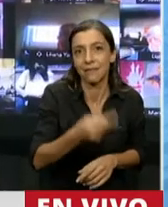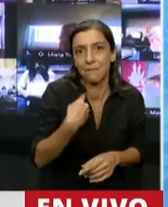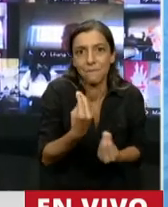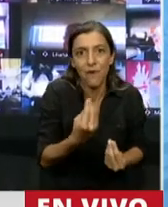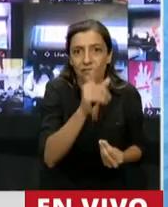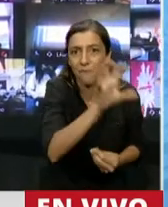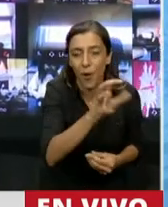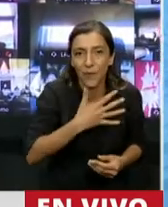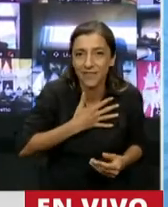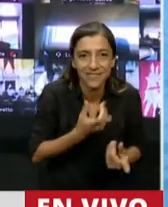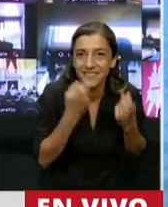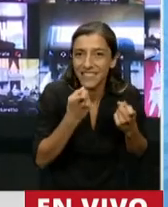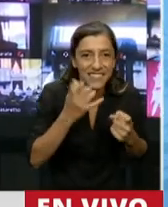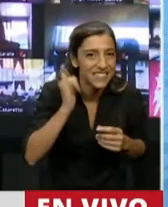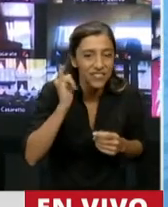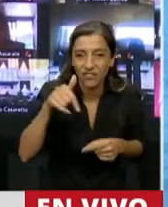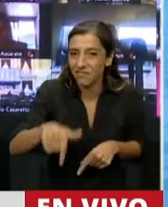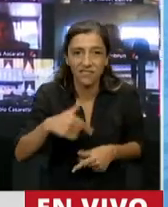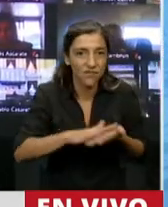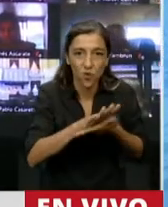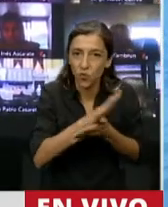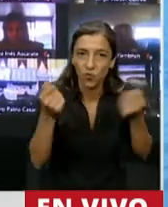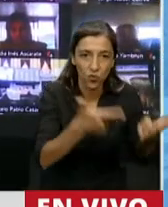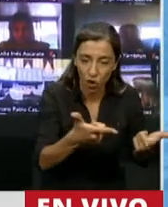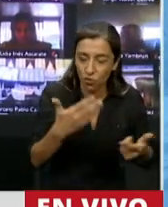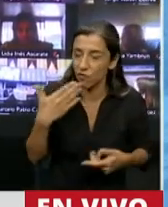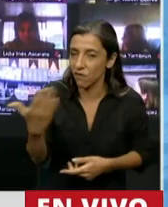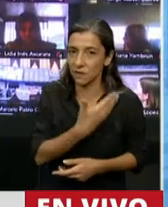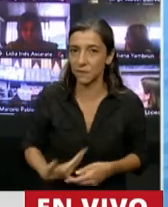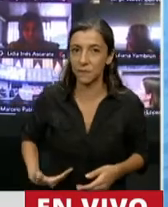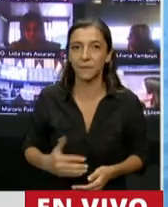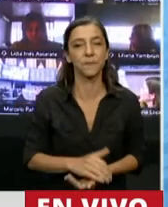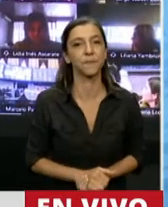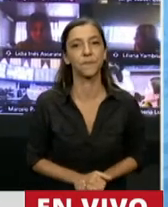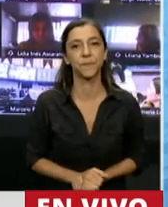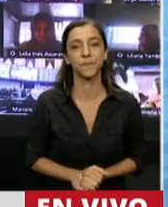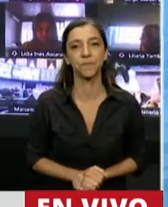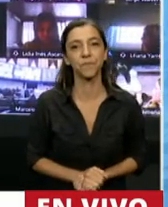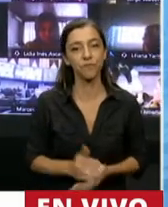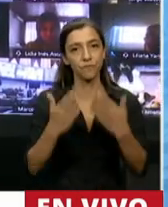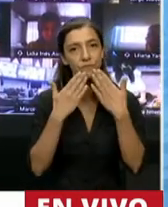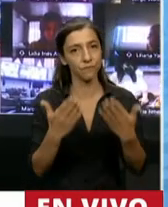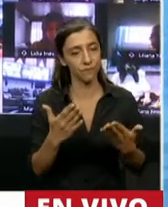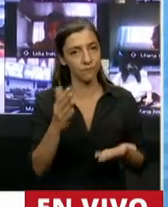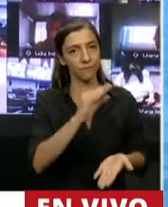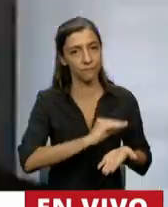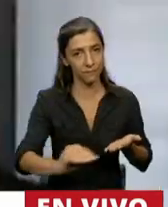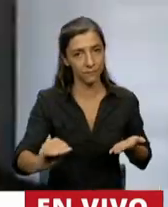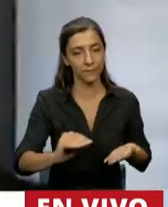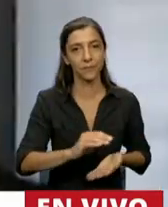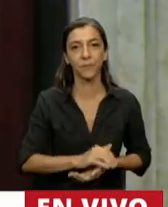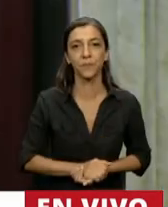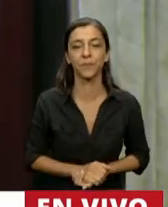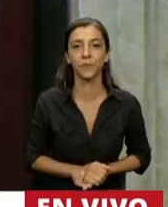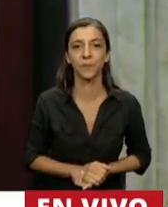necesita una respuesta urgente. Gracias, señor presidente. Muchas gracias, diputada Elena.